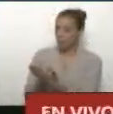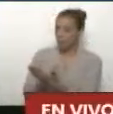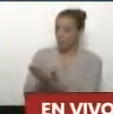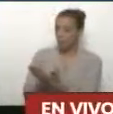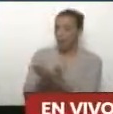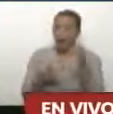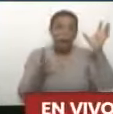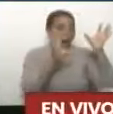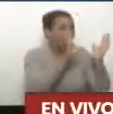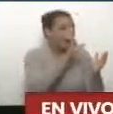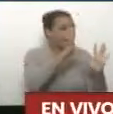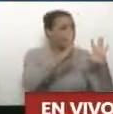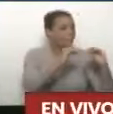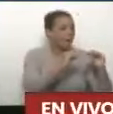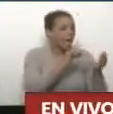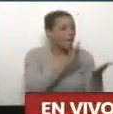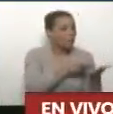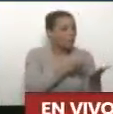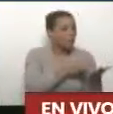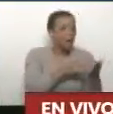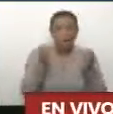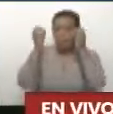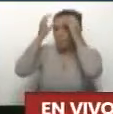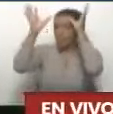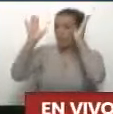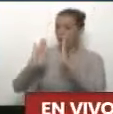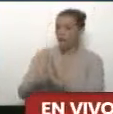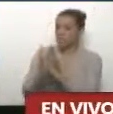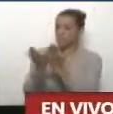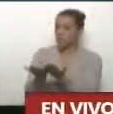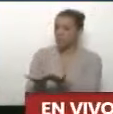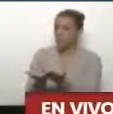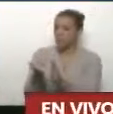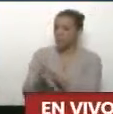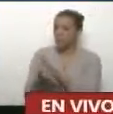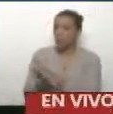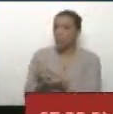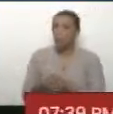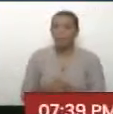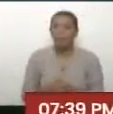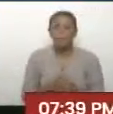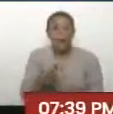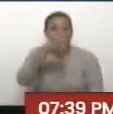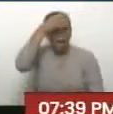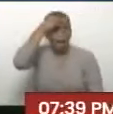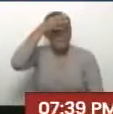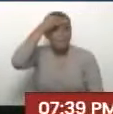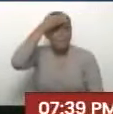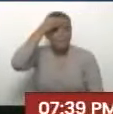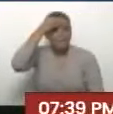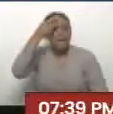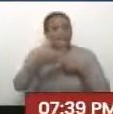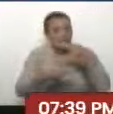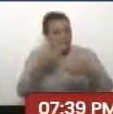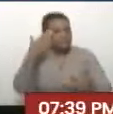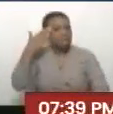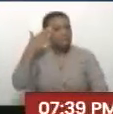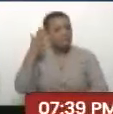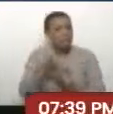celular prendo el cerebro y me pongo a leer un buen libro para aprender recrearme